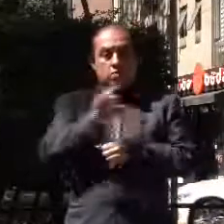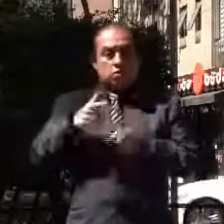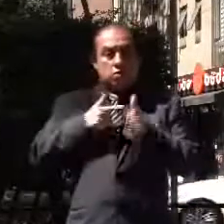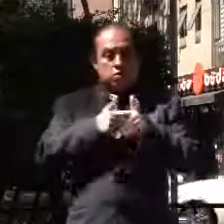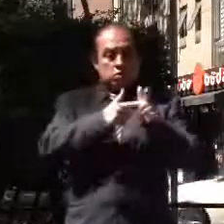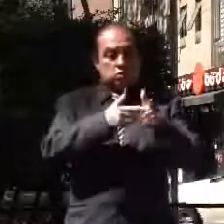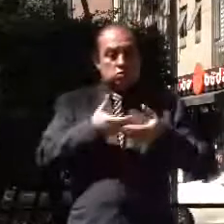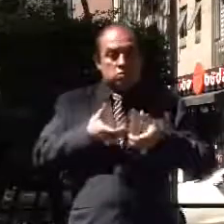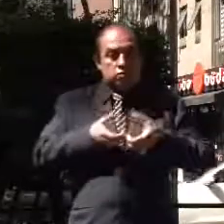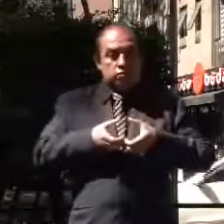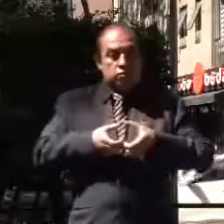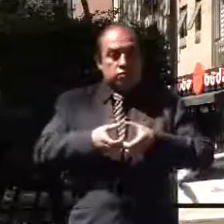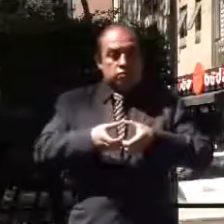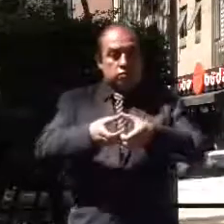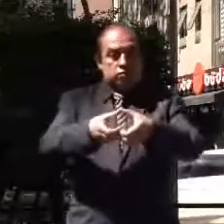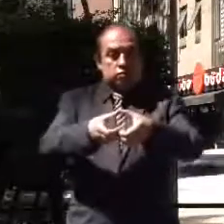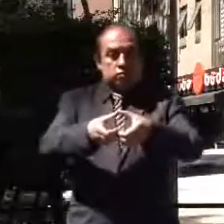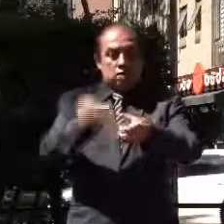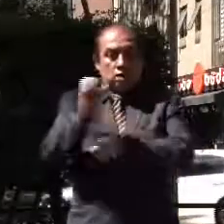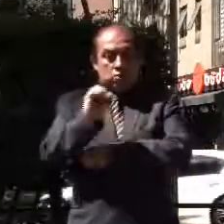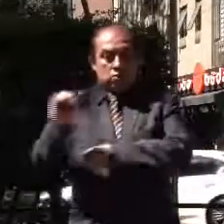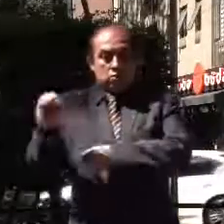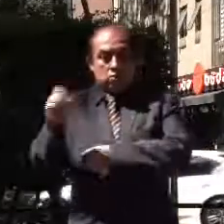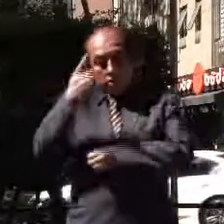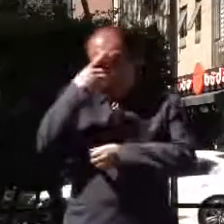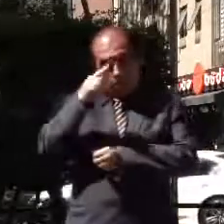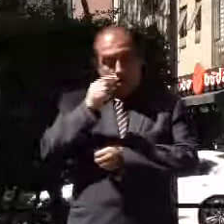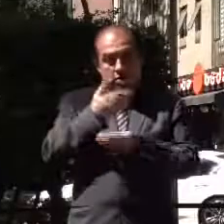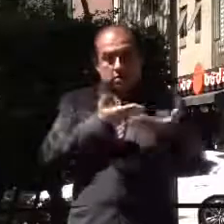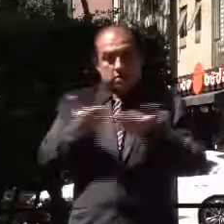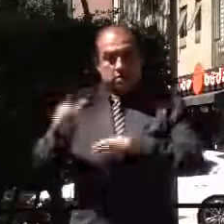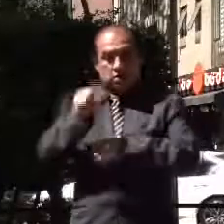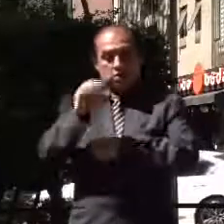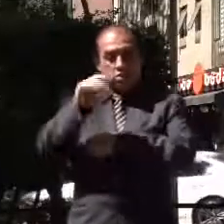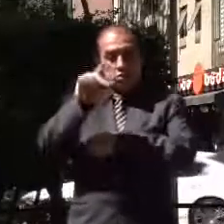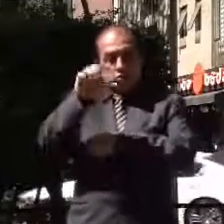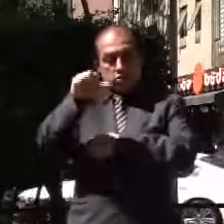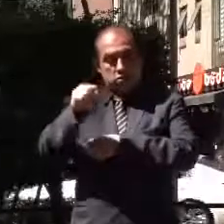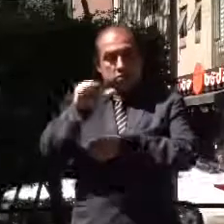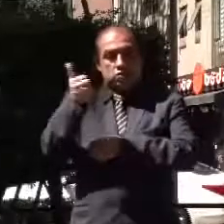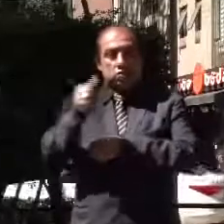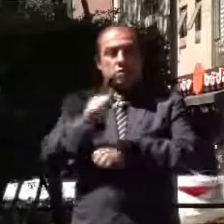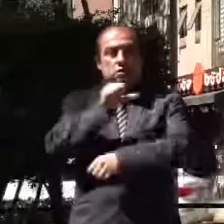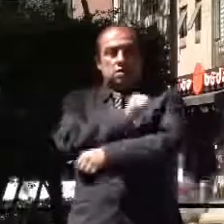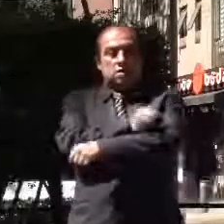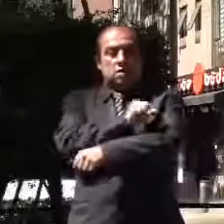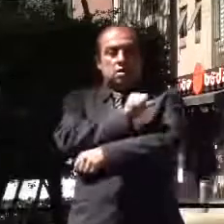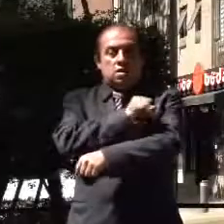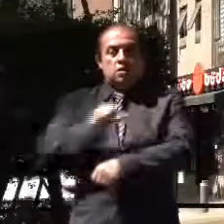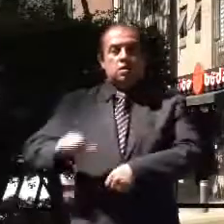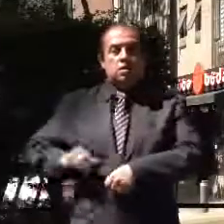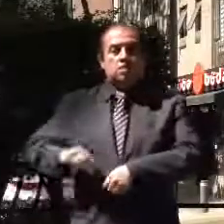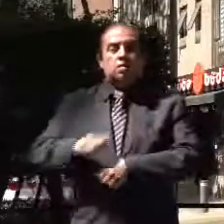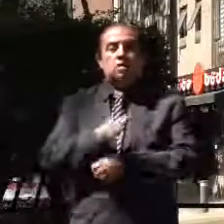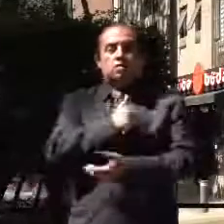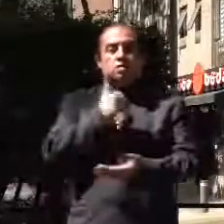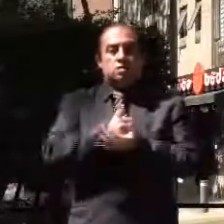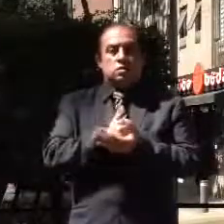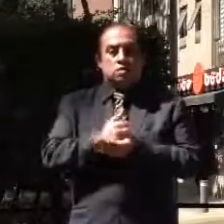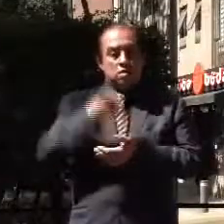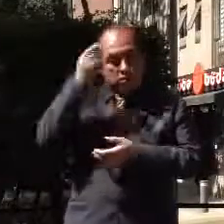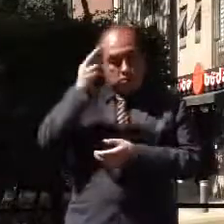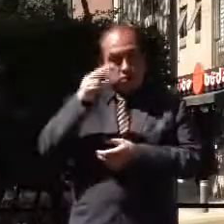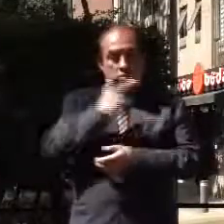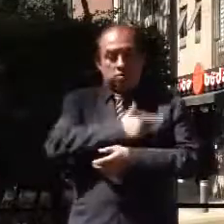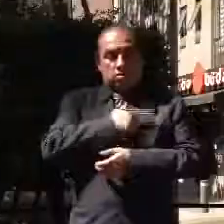su camino hacia el oriente para llegar a otras colonias y otras alcaldías de nuestra ciudad. Gracias. Doctora, me gustaría